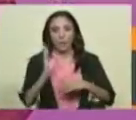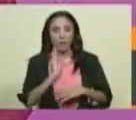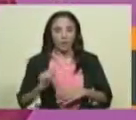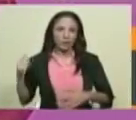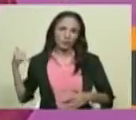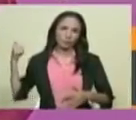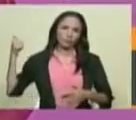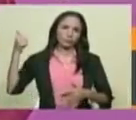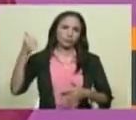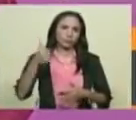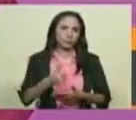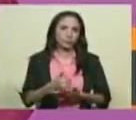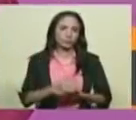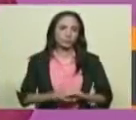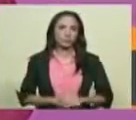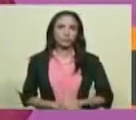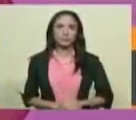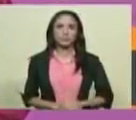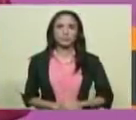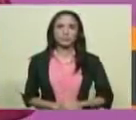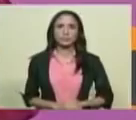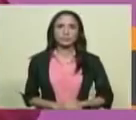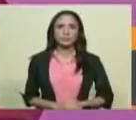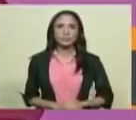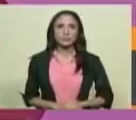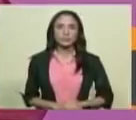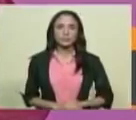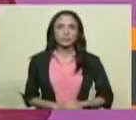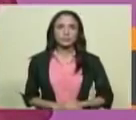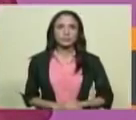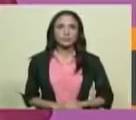el verdadero Frente Amplio.